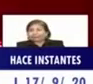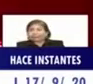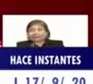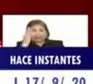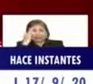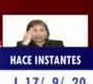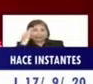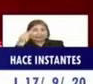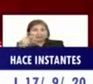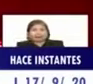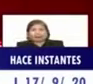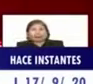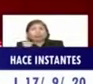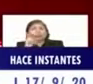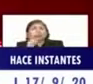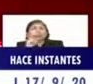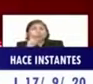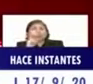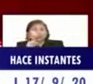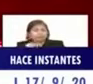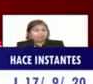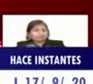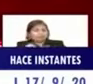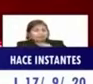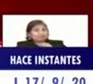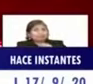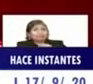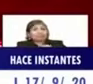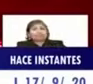saber, que la mentira tiene patas cortas.